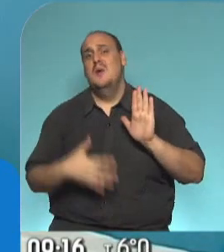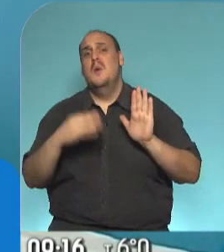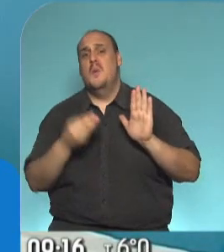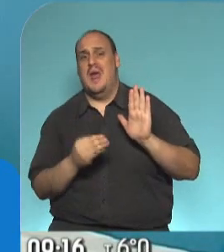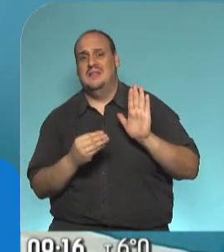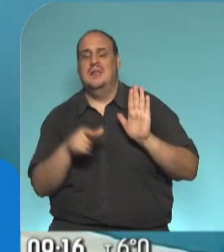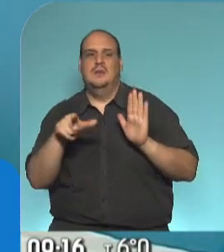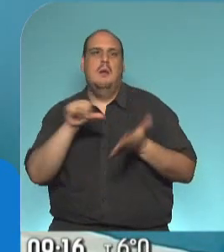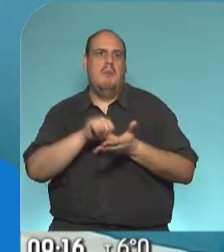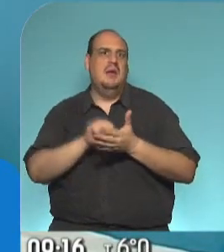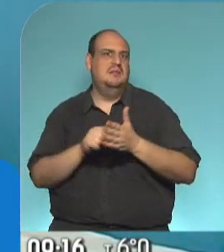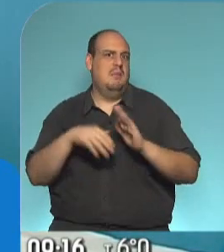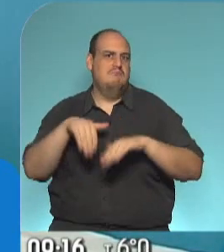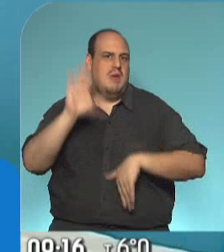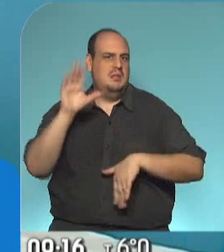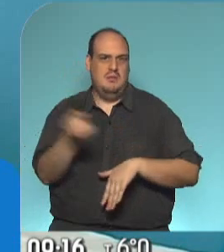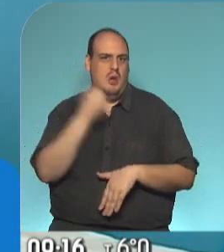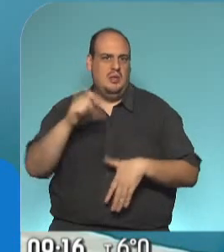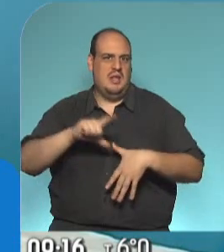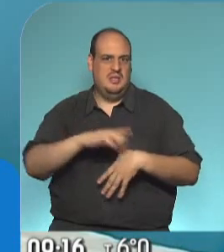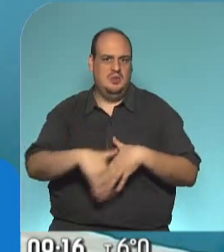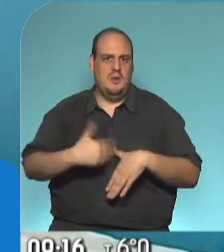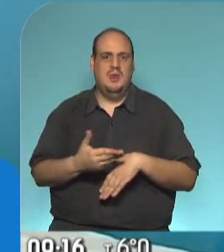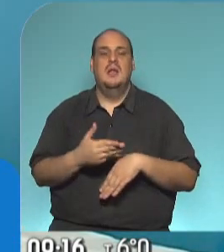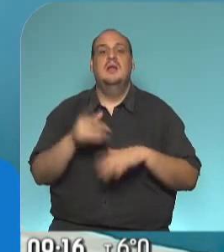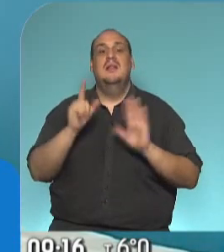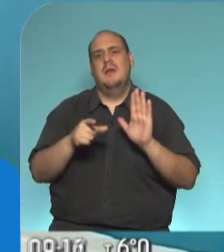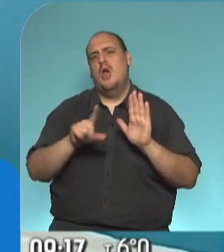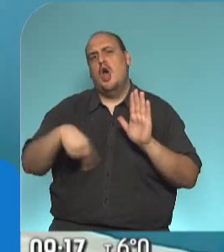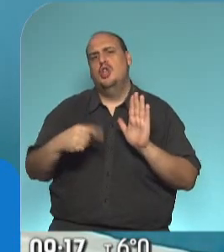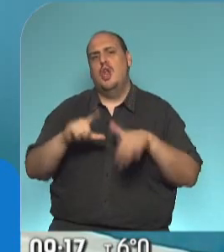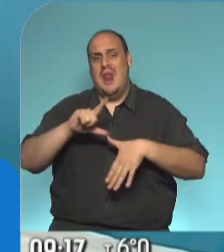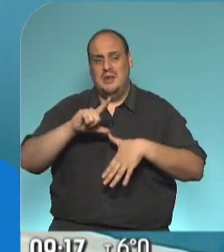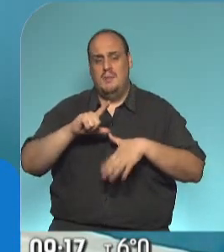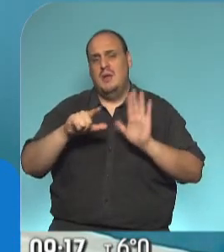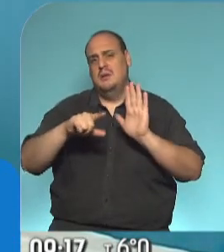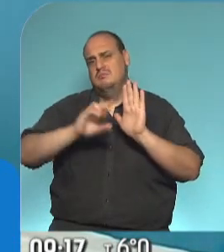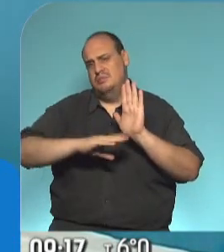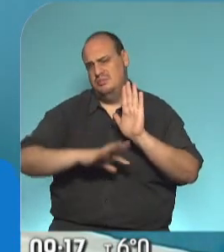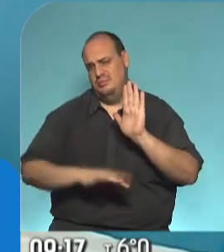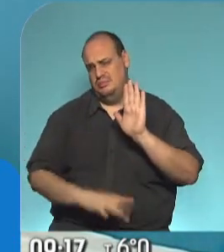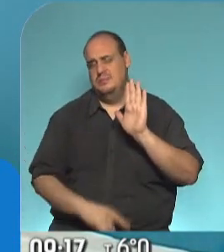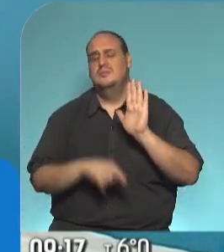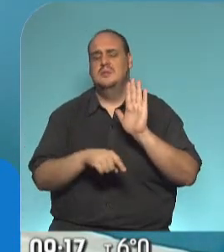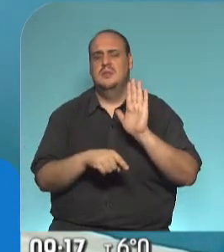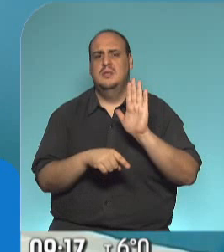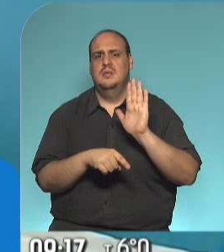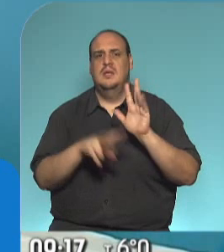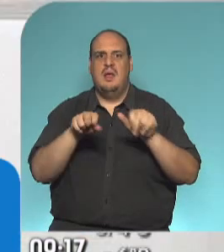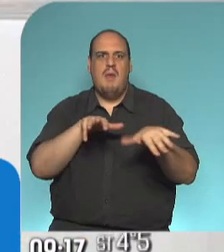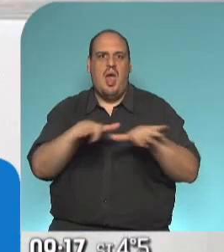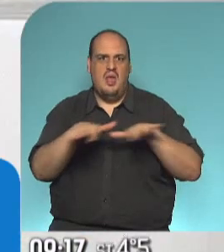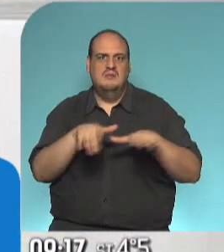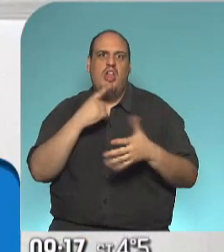países centrales y en Sudamérica, y por supuesto también está por arriba de los otros países latinoamericanos en cuanto a las